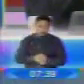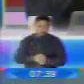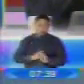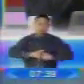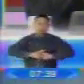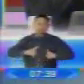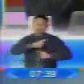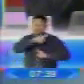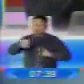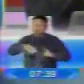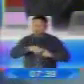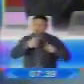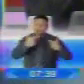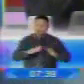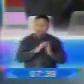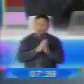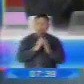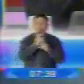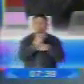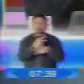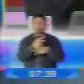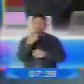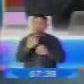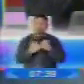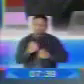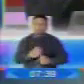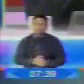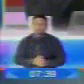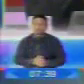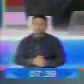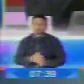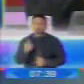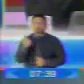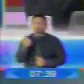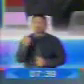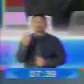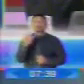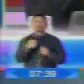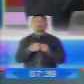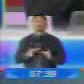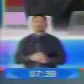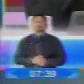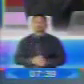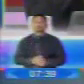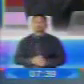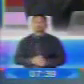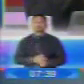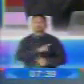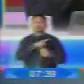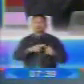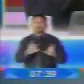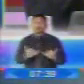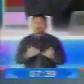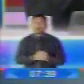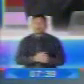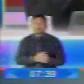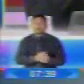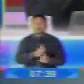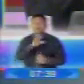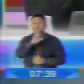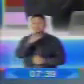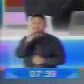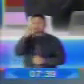producción de todos estos insumos en general están comprometidos. ¿Se ha cuantificado cuántas son las pérdidas? Hasta el momento van más o menos